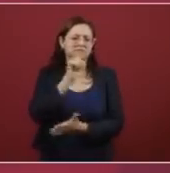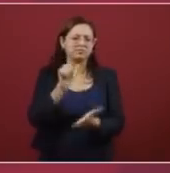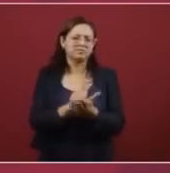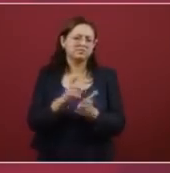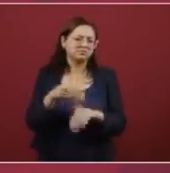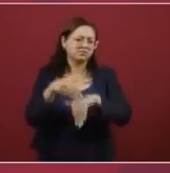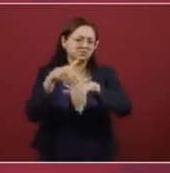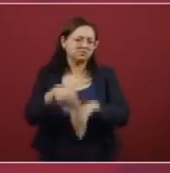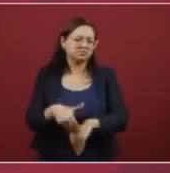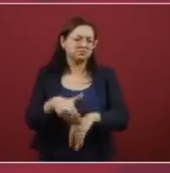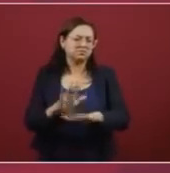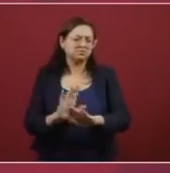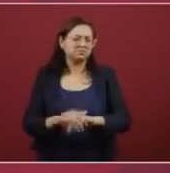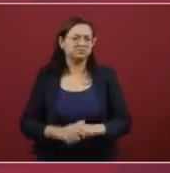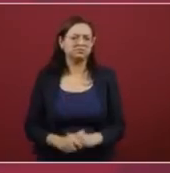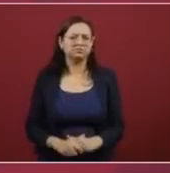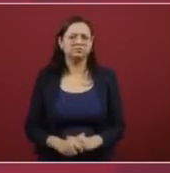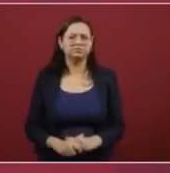y